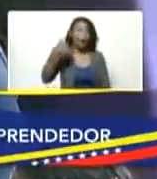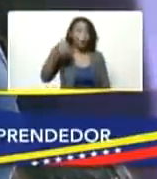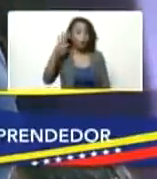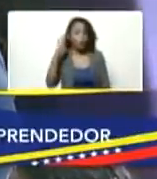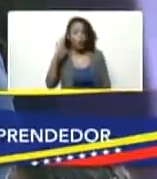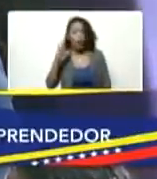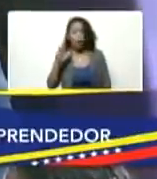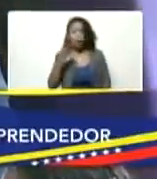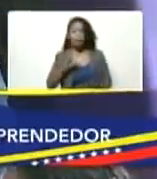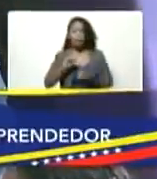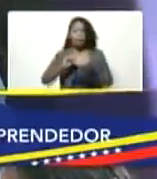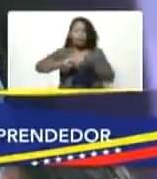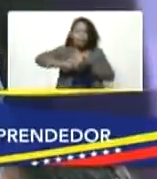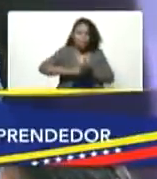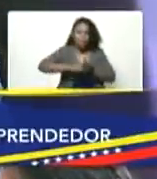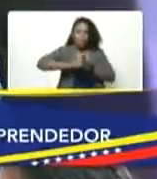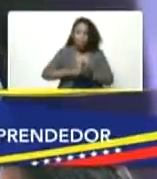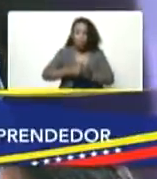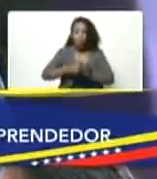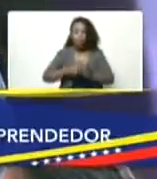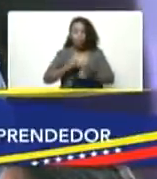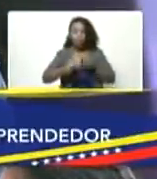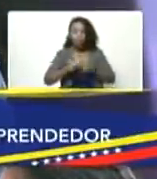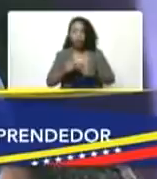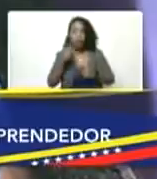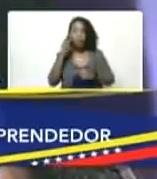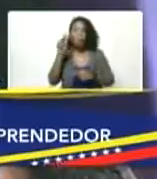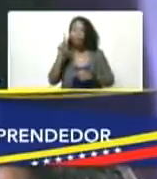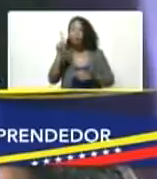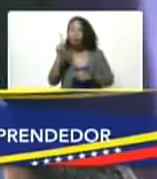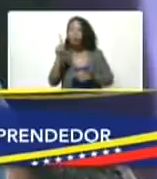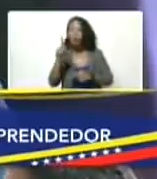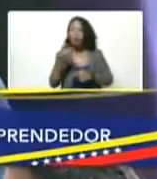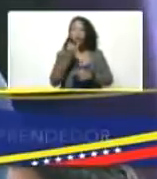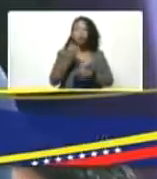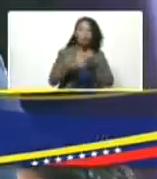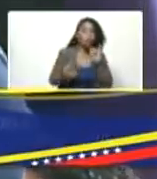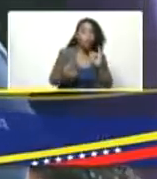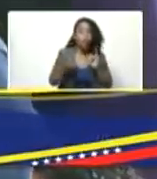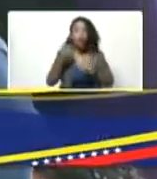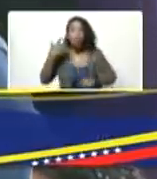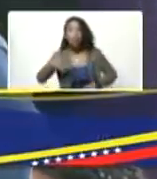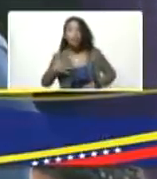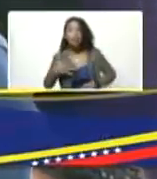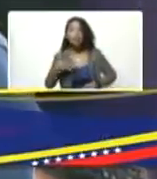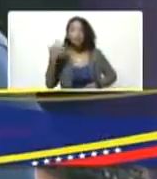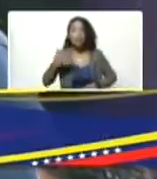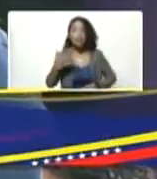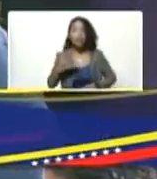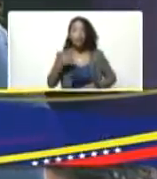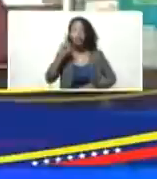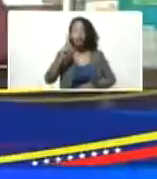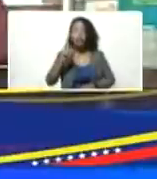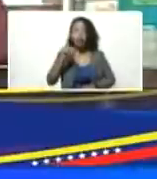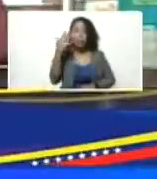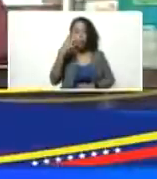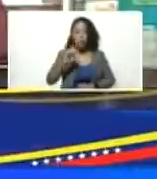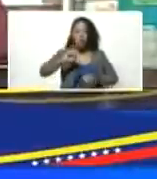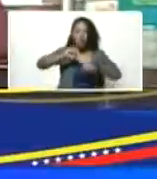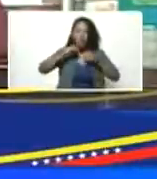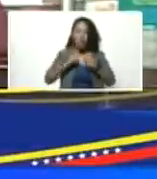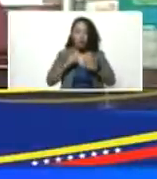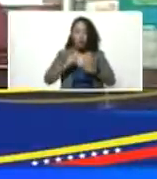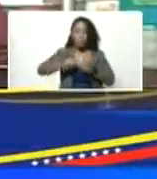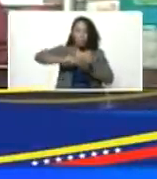que apretar tuerca, ¿oyó? Para ver la mano derecha usted. ¿Usted es zurdo o derecha? Derecha. Apriete tuerca. Mira, llegue así al